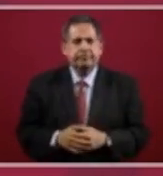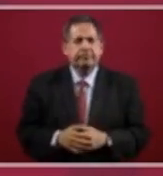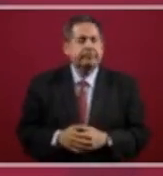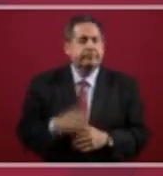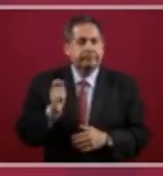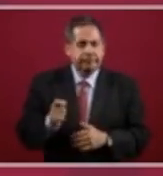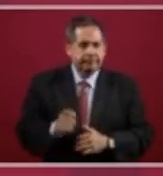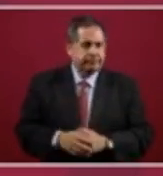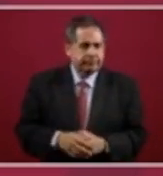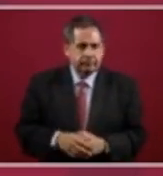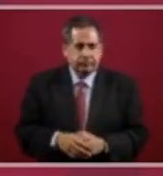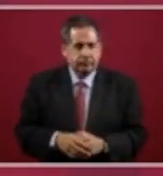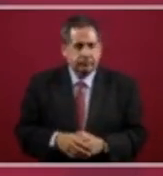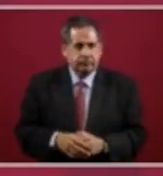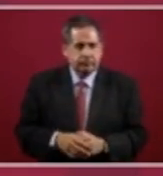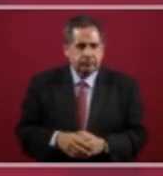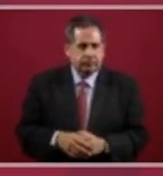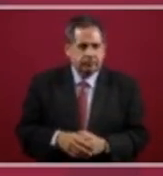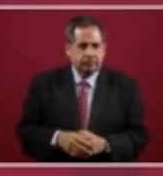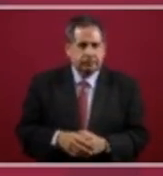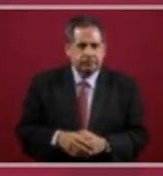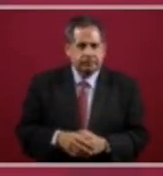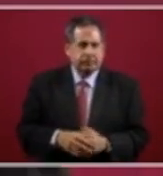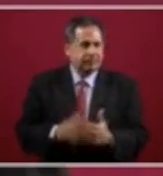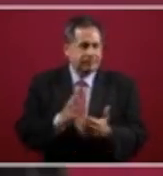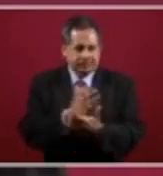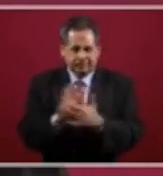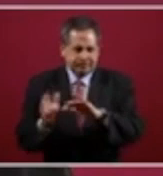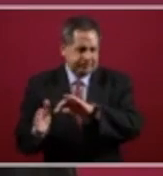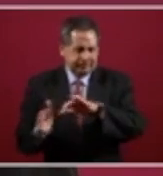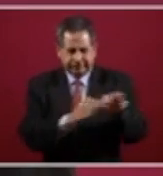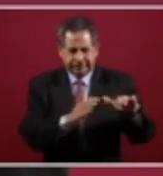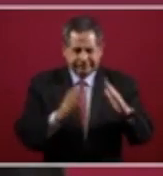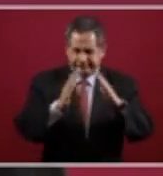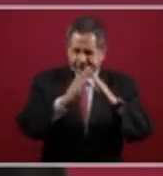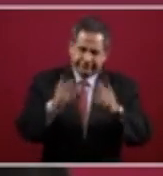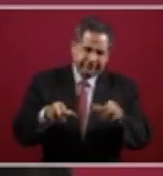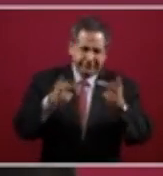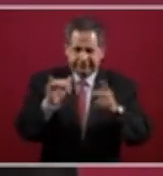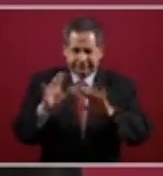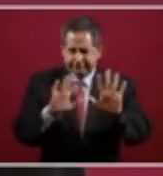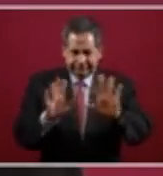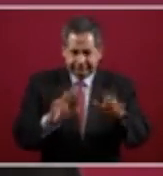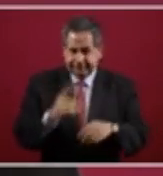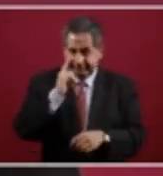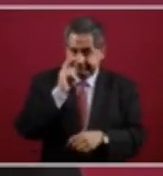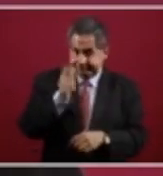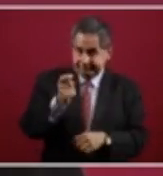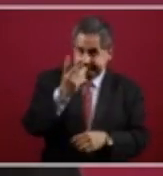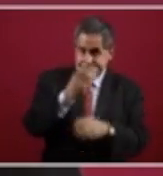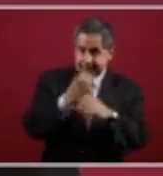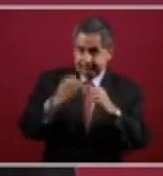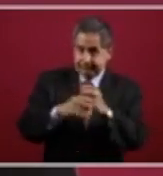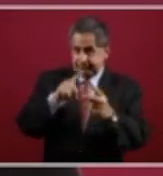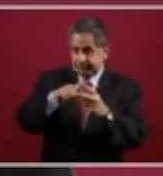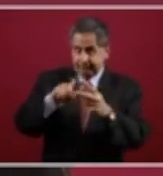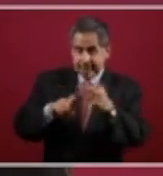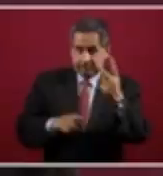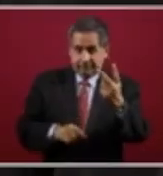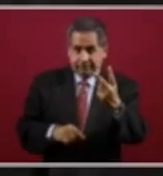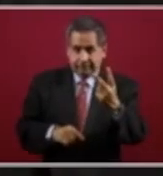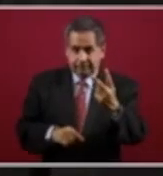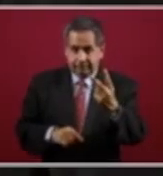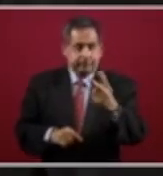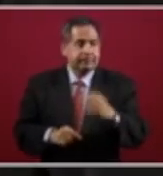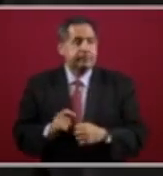Independientemente de cómo termine este asunto, dos cosas. Primero, que el apoyo